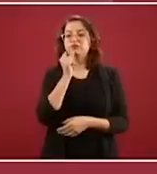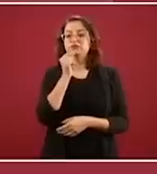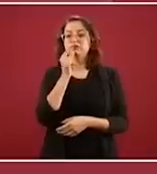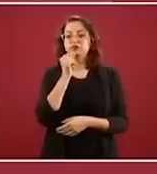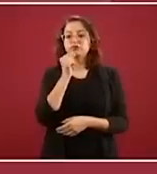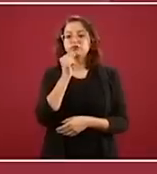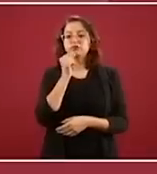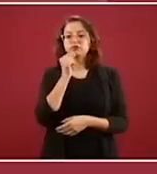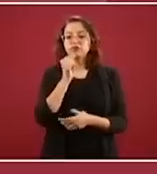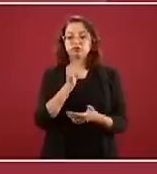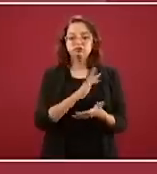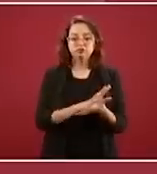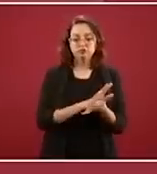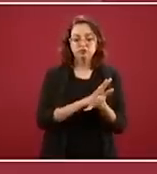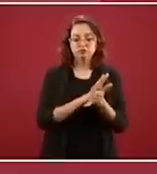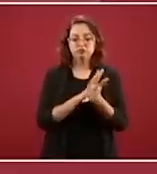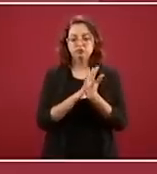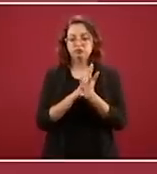fueron